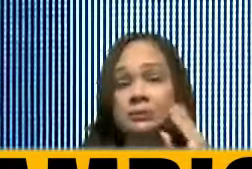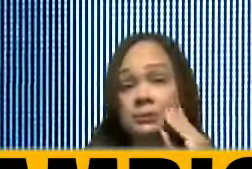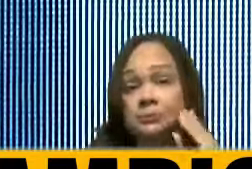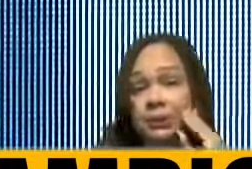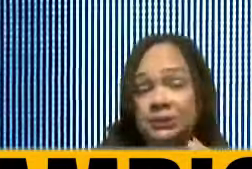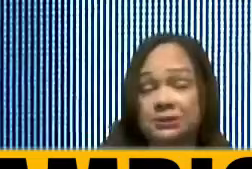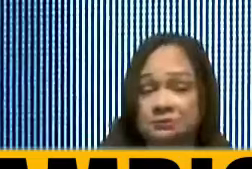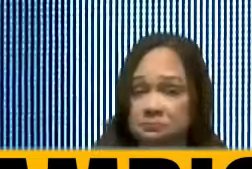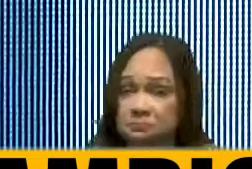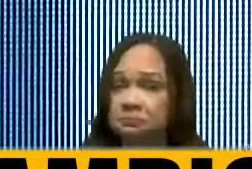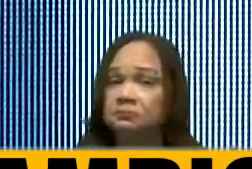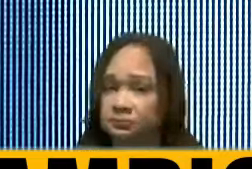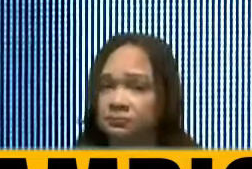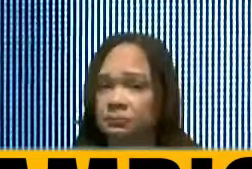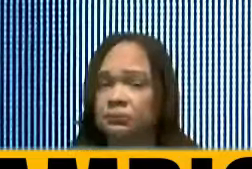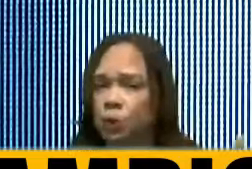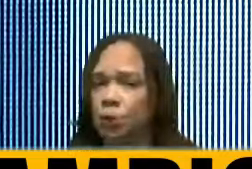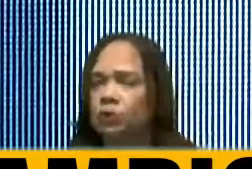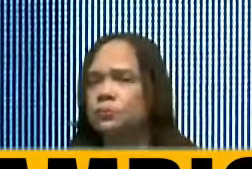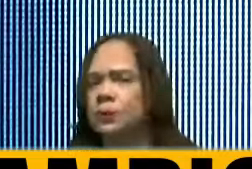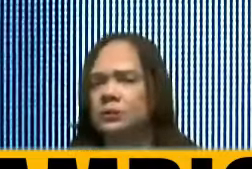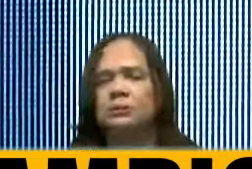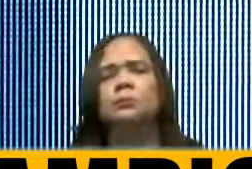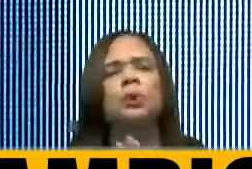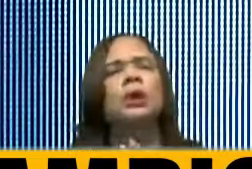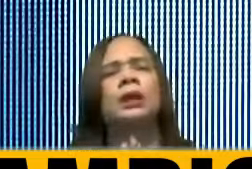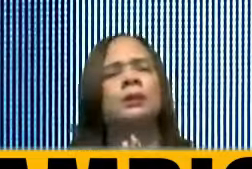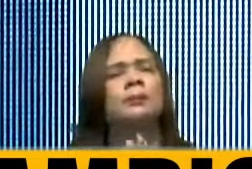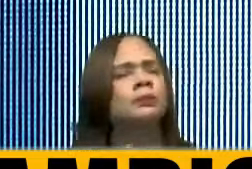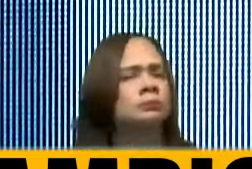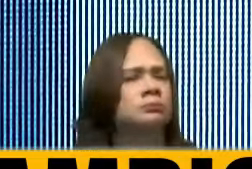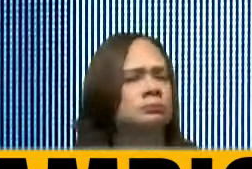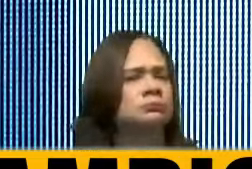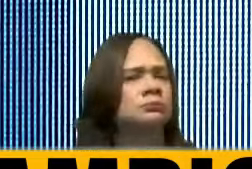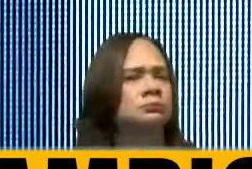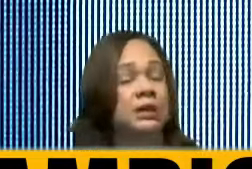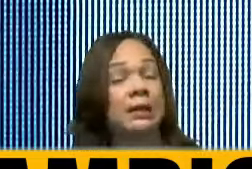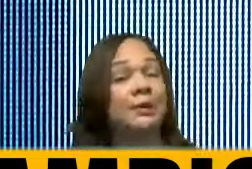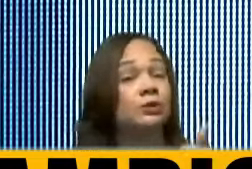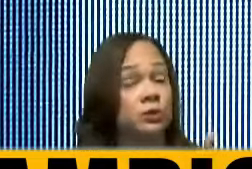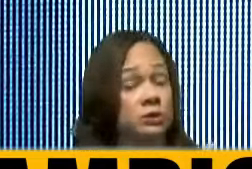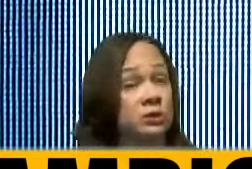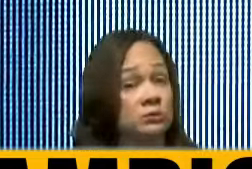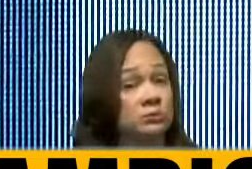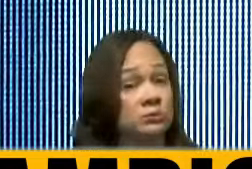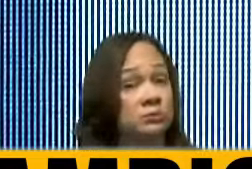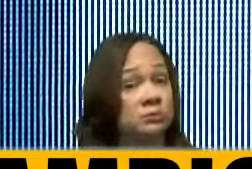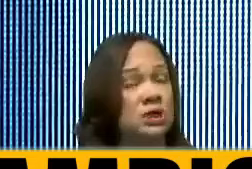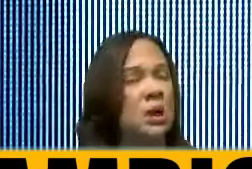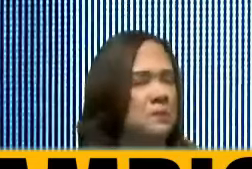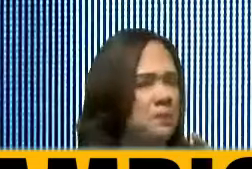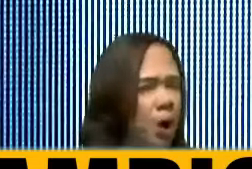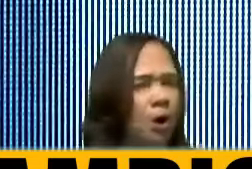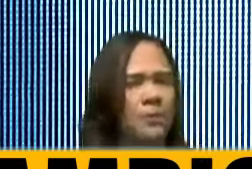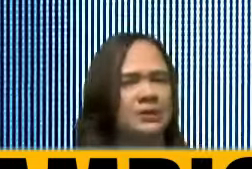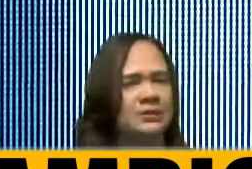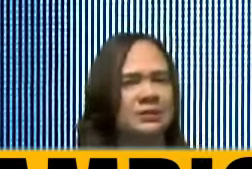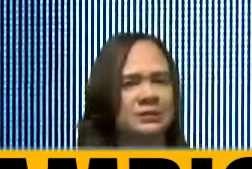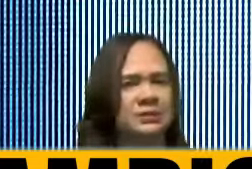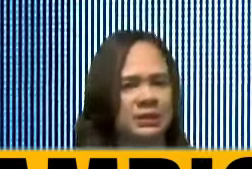también de de otras naciones por ejemplo eh la mayoría de la de los muy pocos países tienen